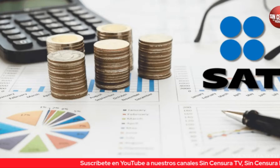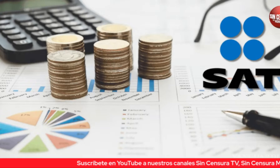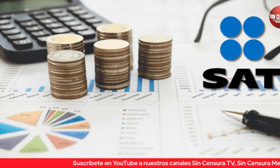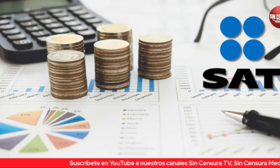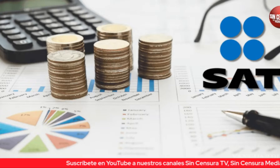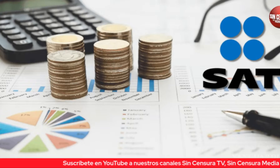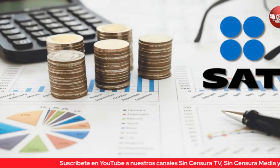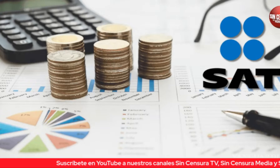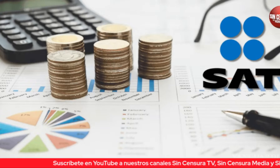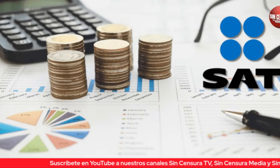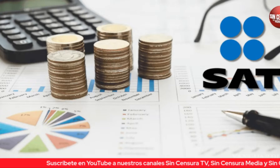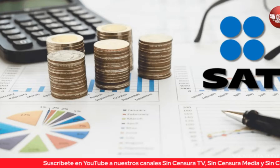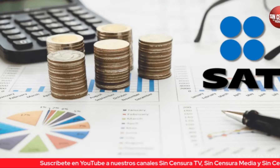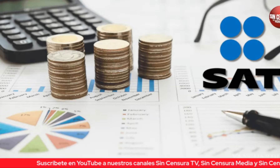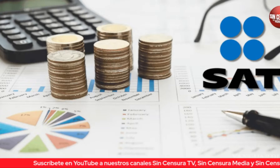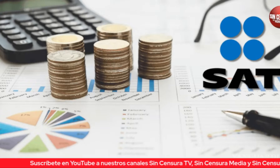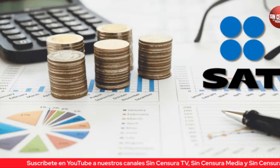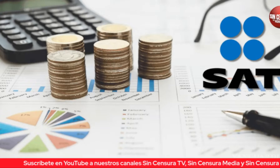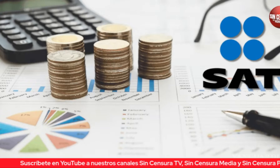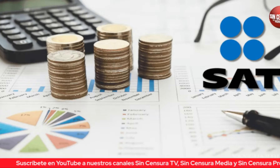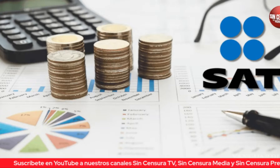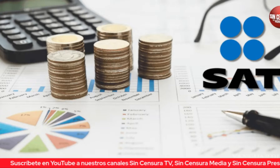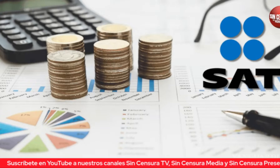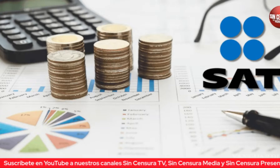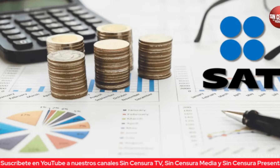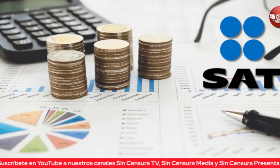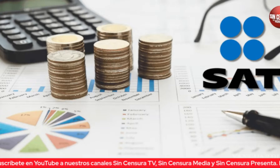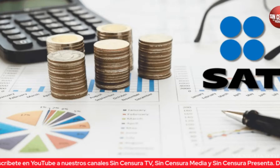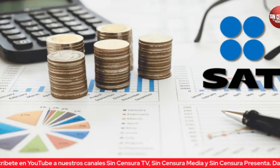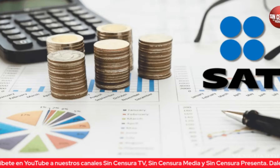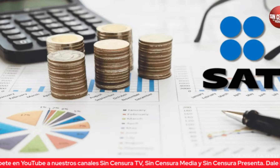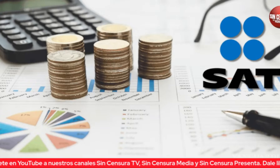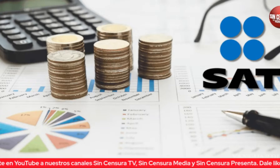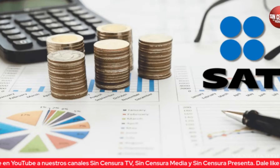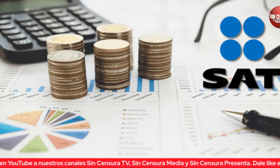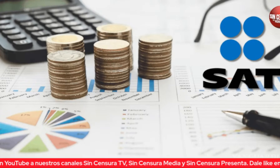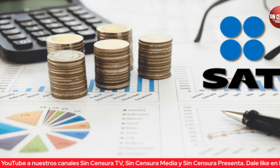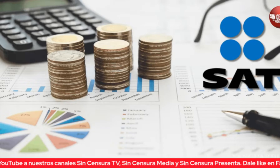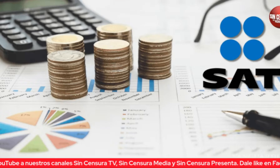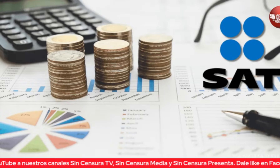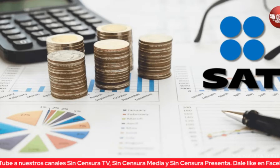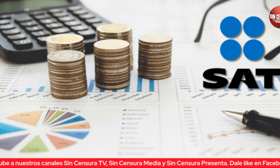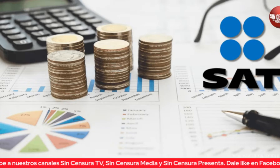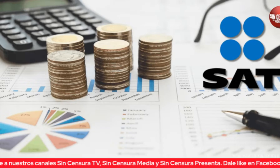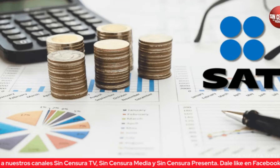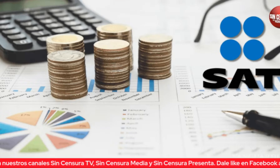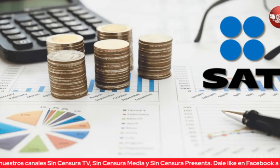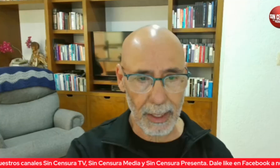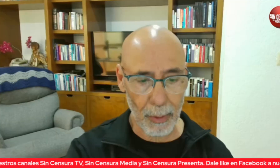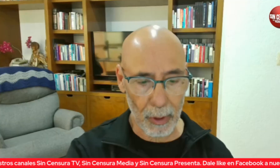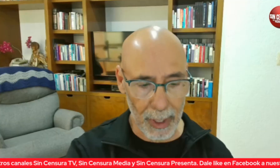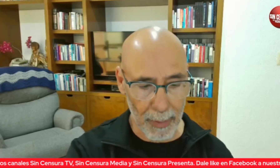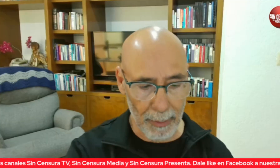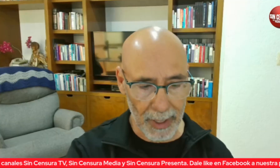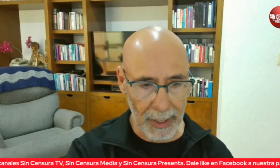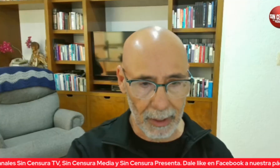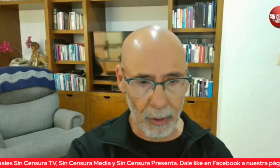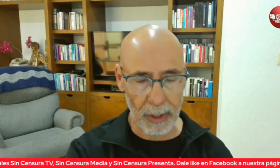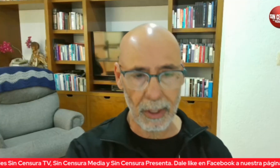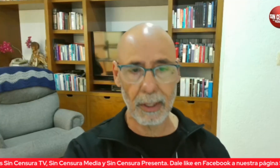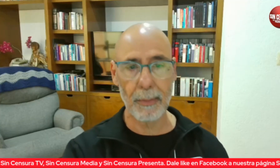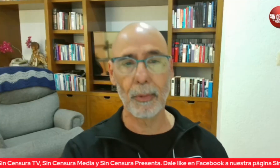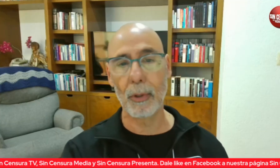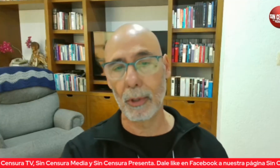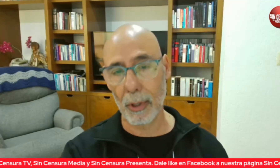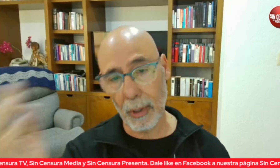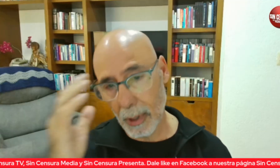cautivos en términos de impuestos. ¿Por qué? Porque se les descuenta de manera automática. Bueno, ¿qué va a pasar con